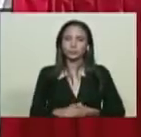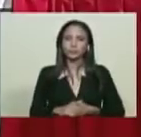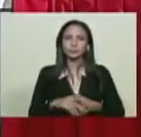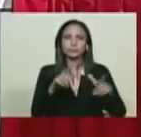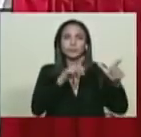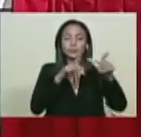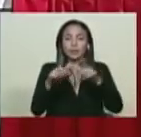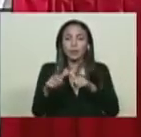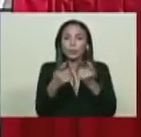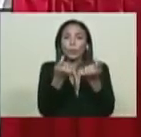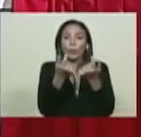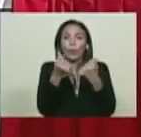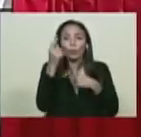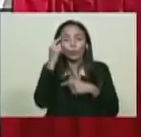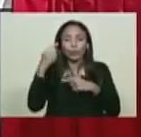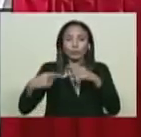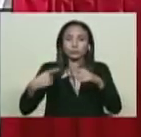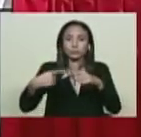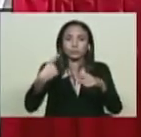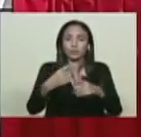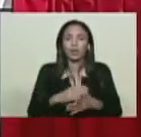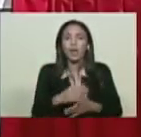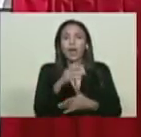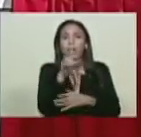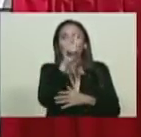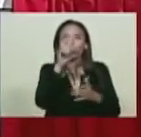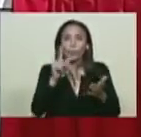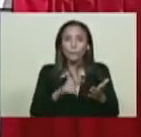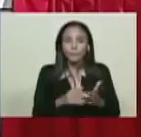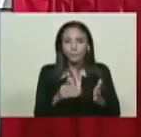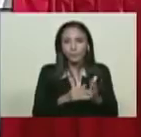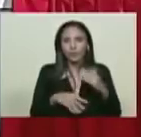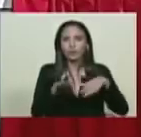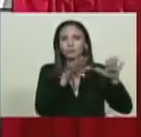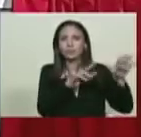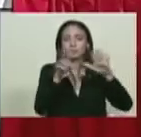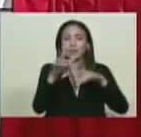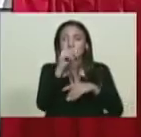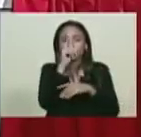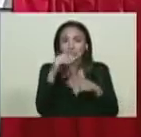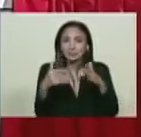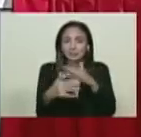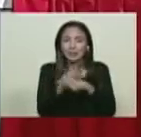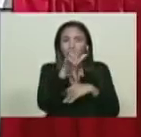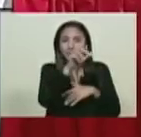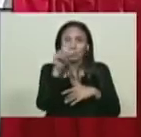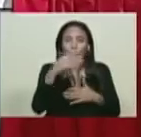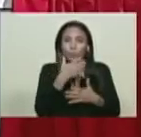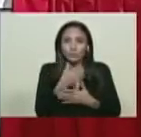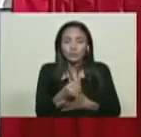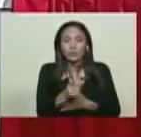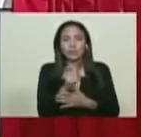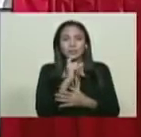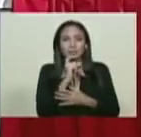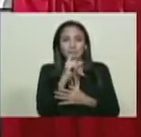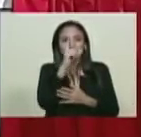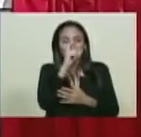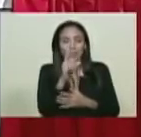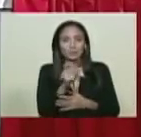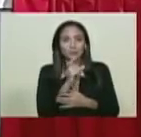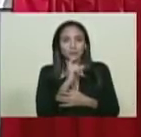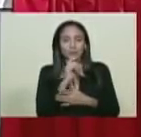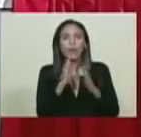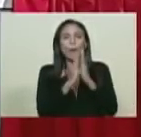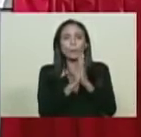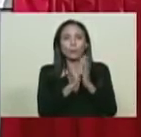a pocos días que se vaya el año 2017. Ha sido un año difícil. Por favor, póngame a